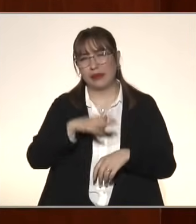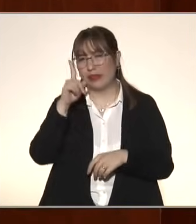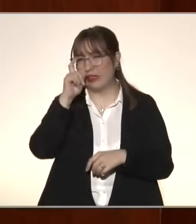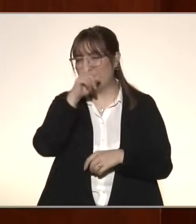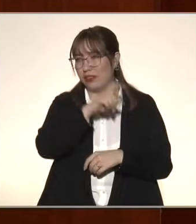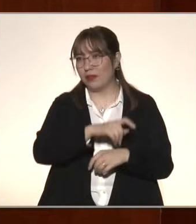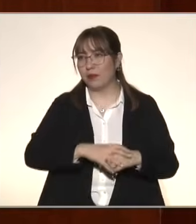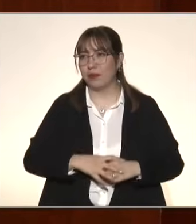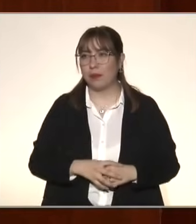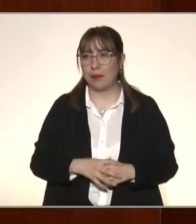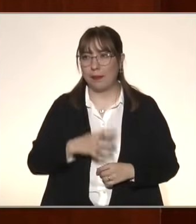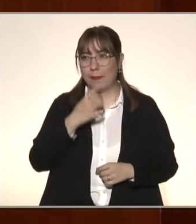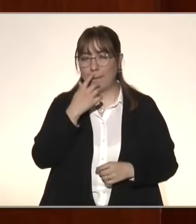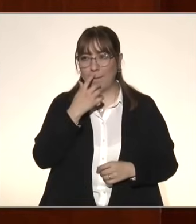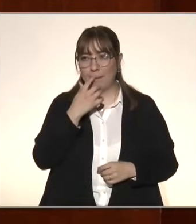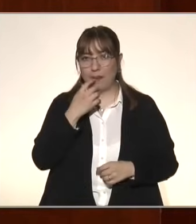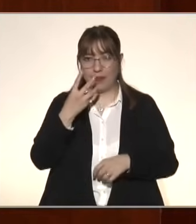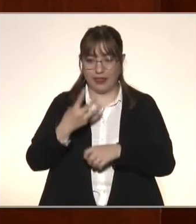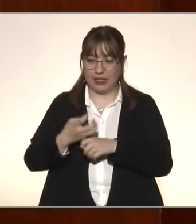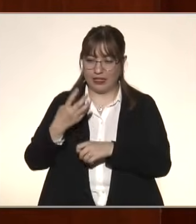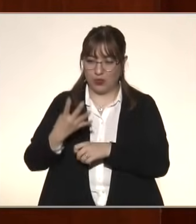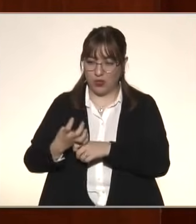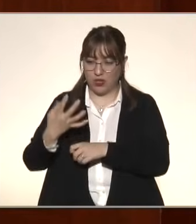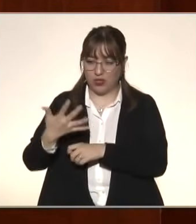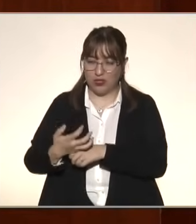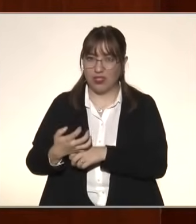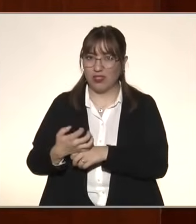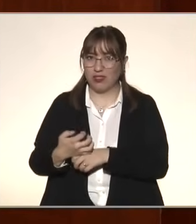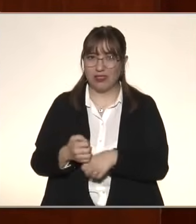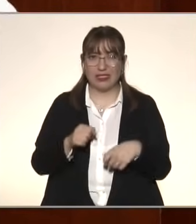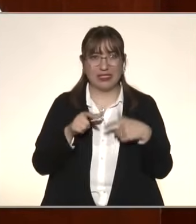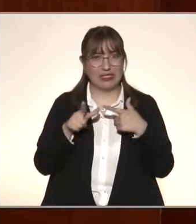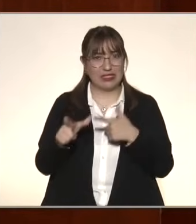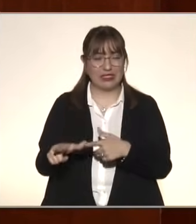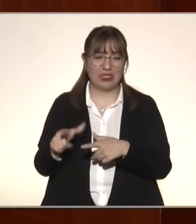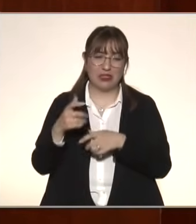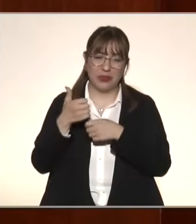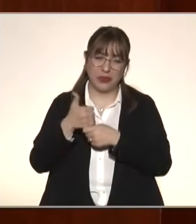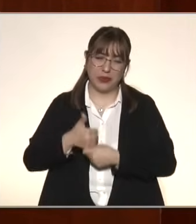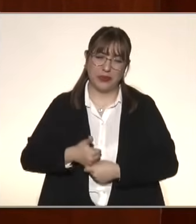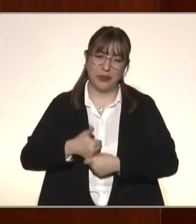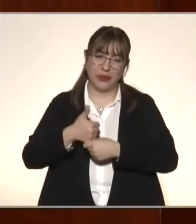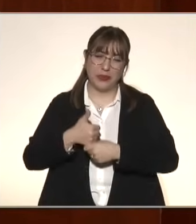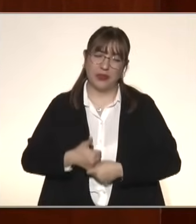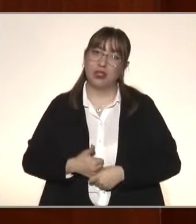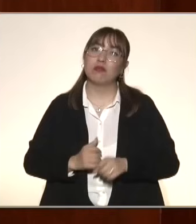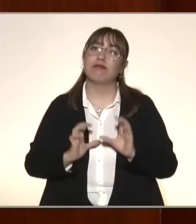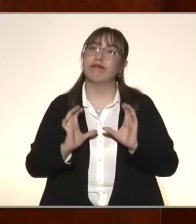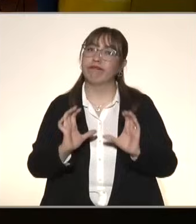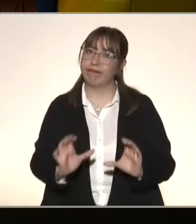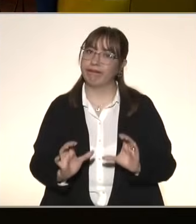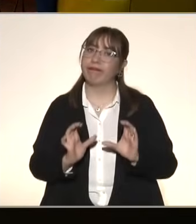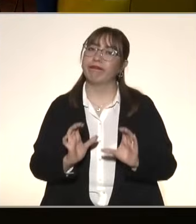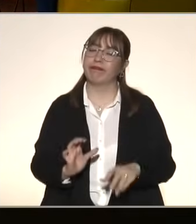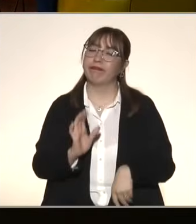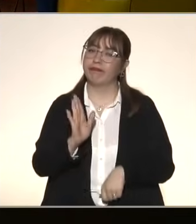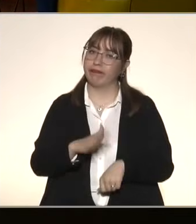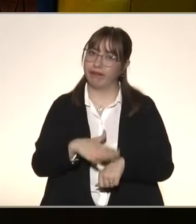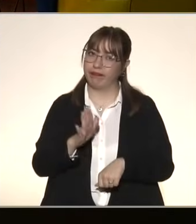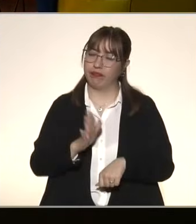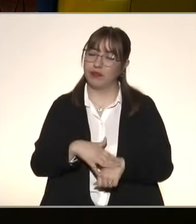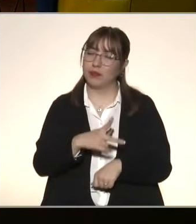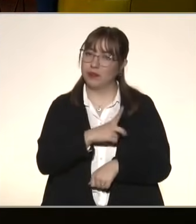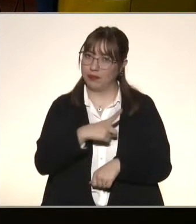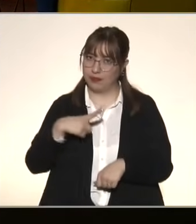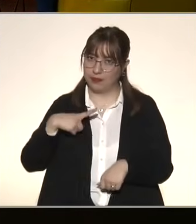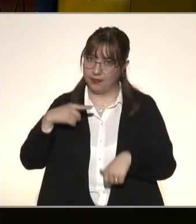vez, la segunda, la tercera, la cuarta, o sea, si ya llego a la cuarta es que de plano hay que tener mucho cuidado. Hay que tener mucho cuidado. Entonces, ese podría